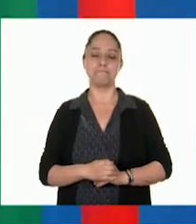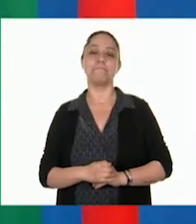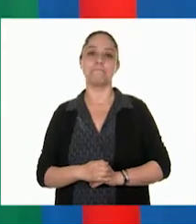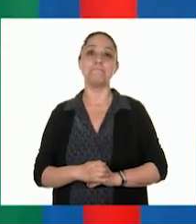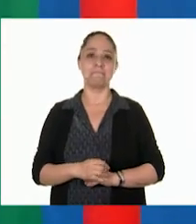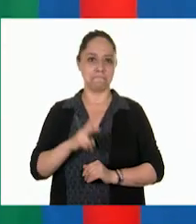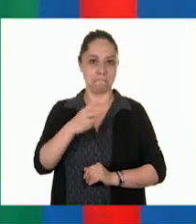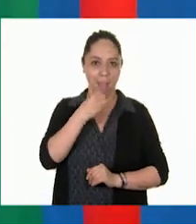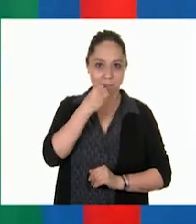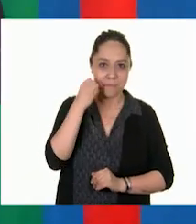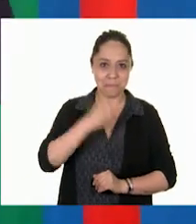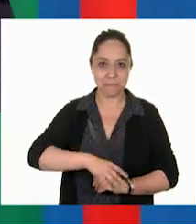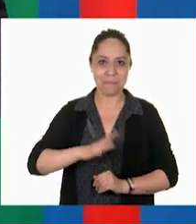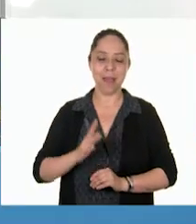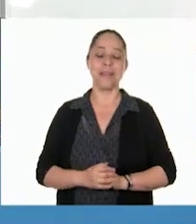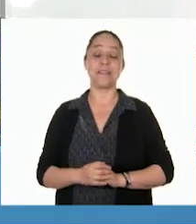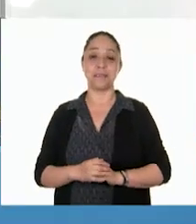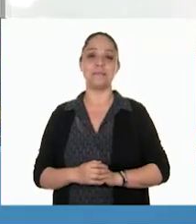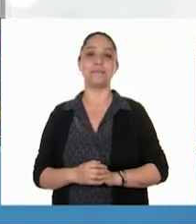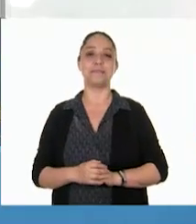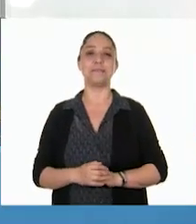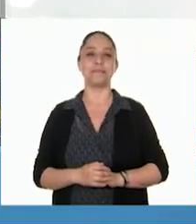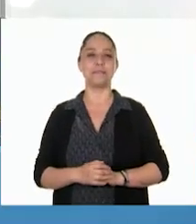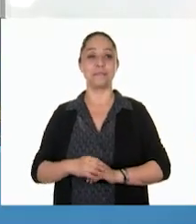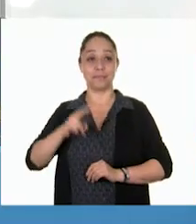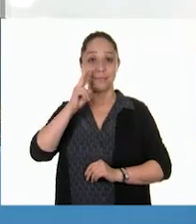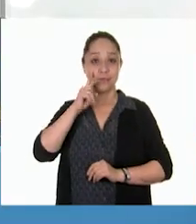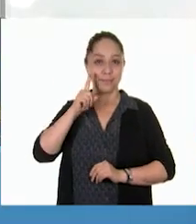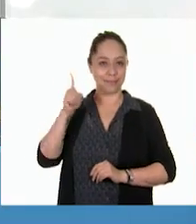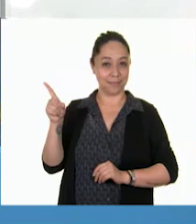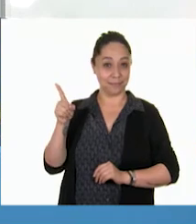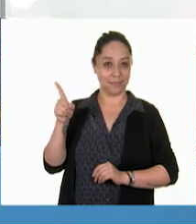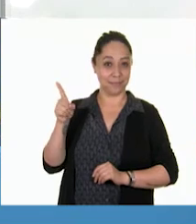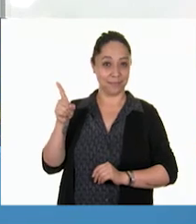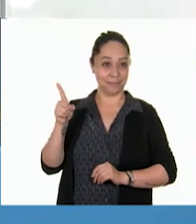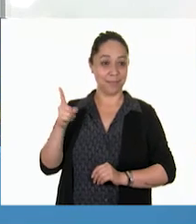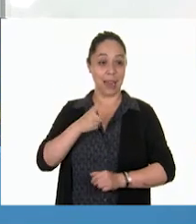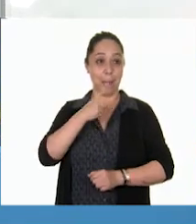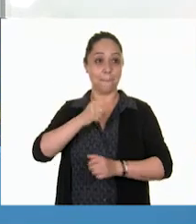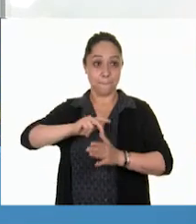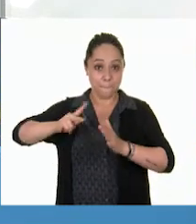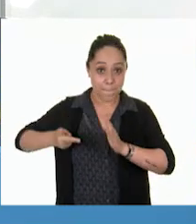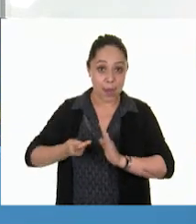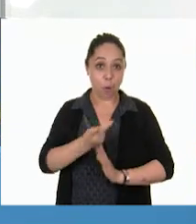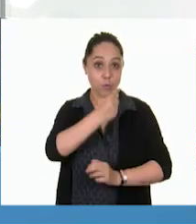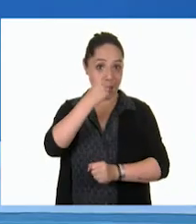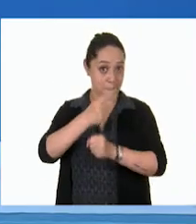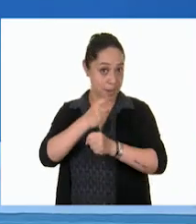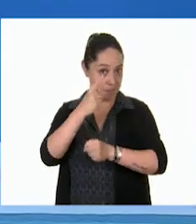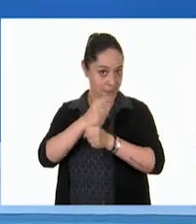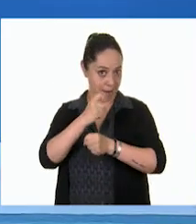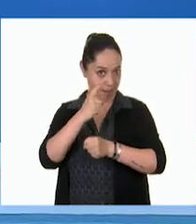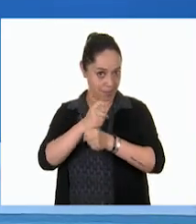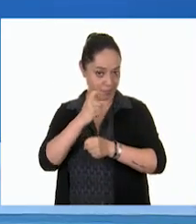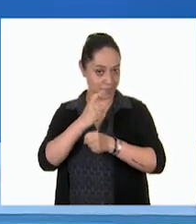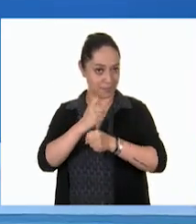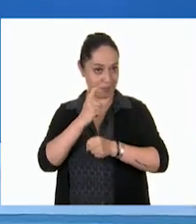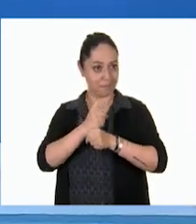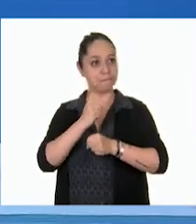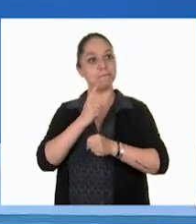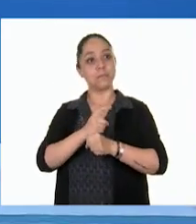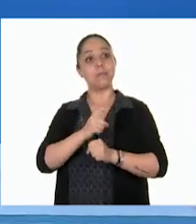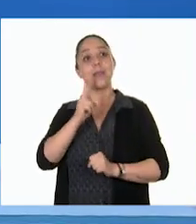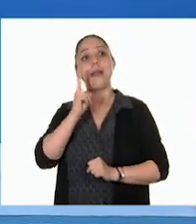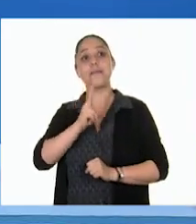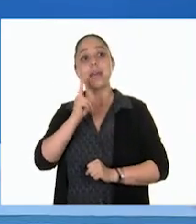Esto suena increíble. Y vamos a ver la primera pregunta. Muy bien. Vamos a descubrir